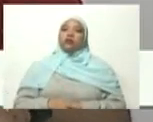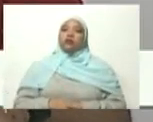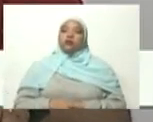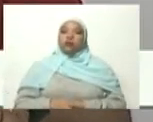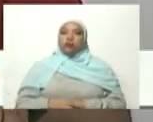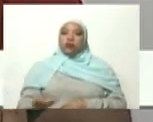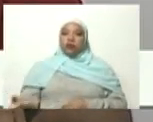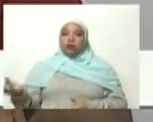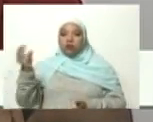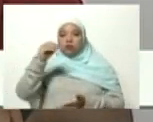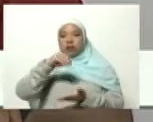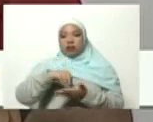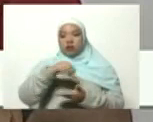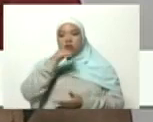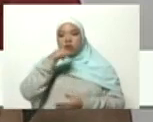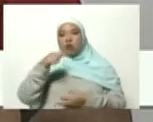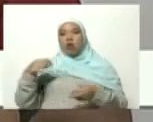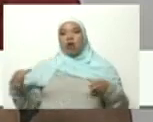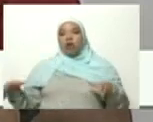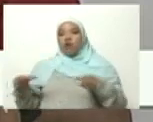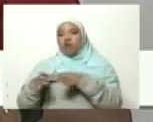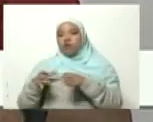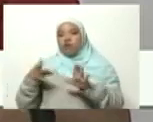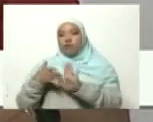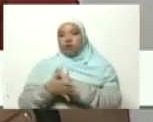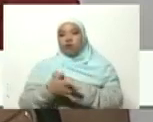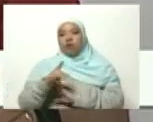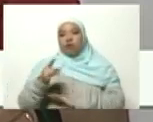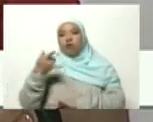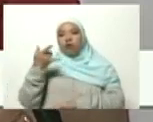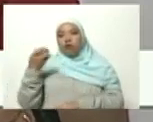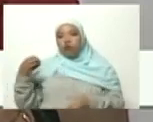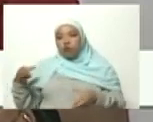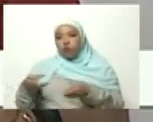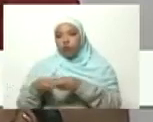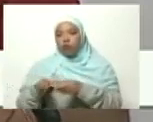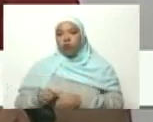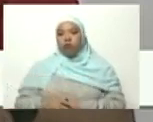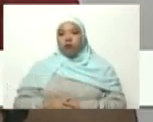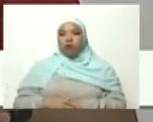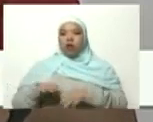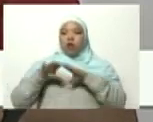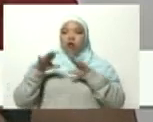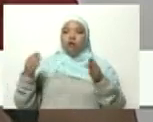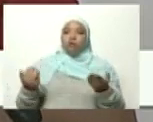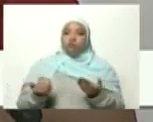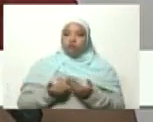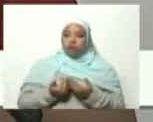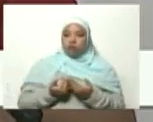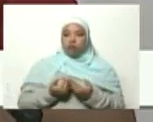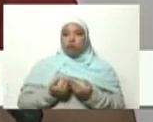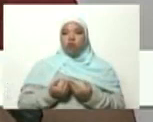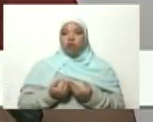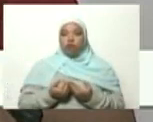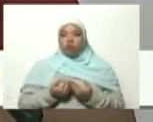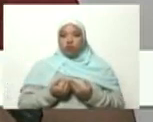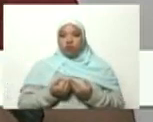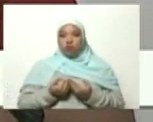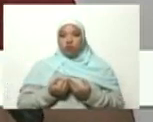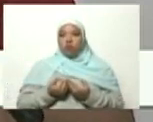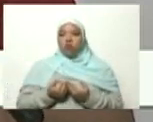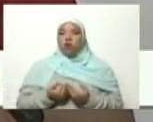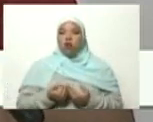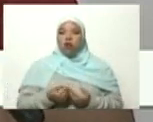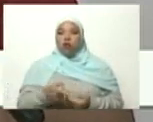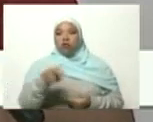centro de reunión para que estos grupos que el mundo ha obligado, seguro